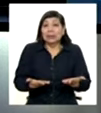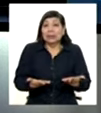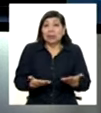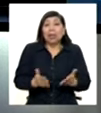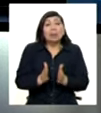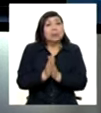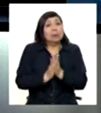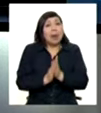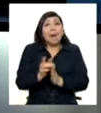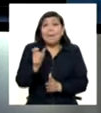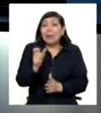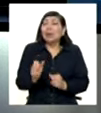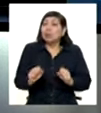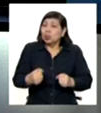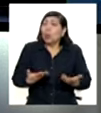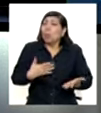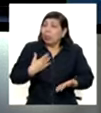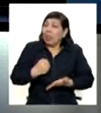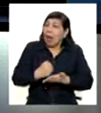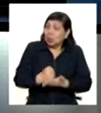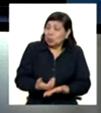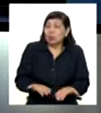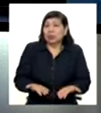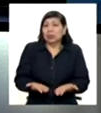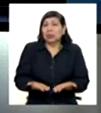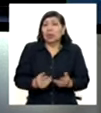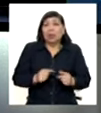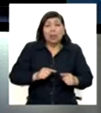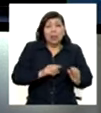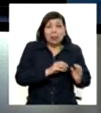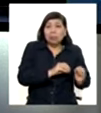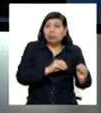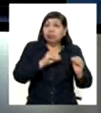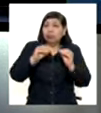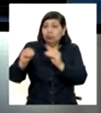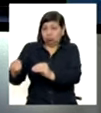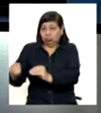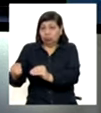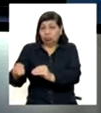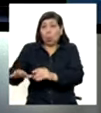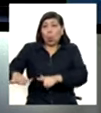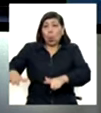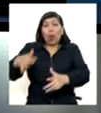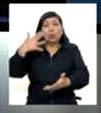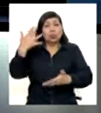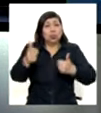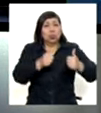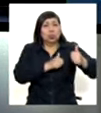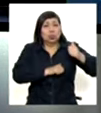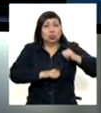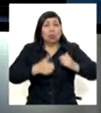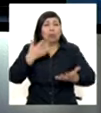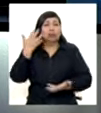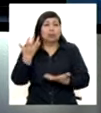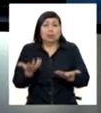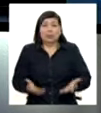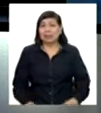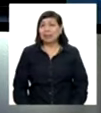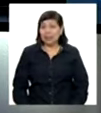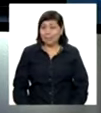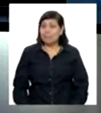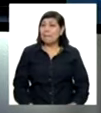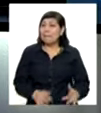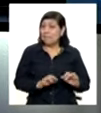estos deseos de la ciudadanía de poder ayudar, poder dirigir estas donaciones a las zonas afectadas por los incendios